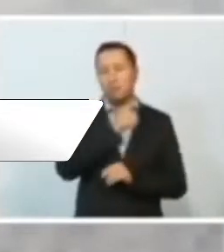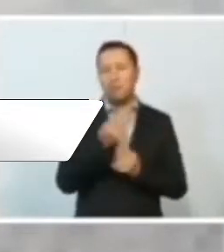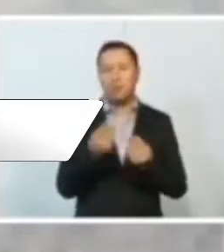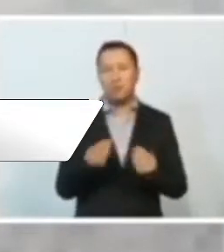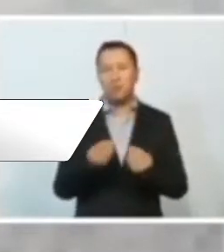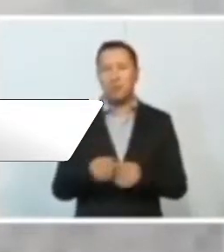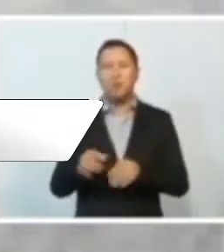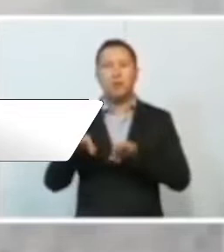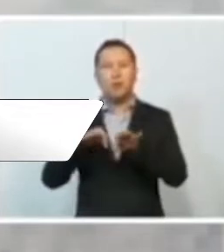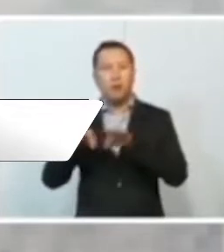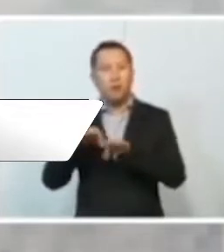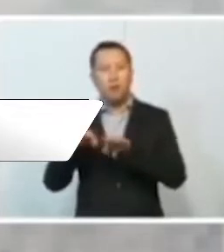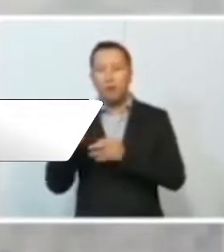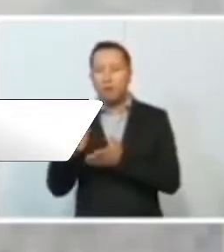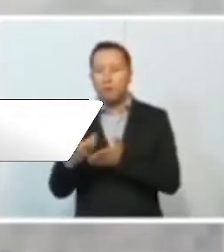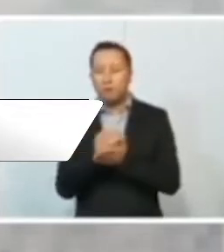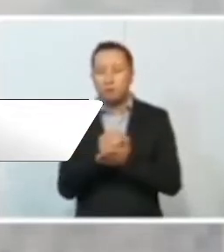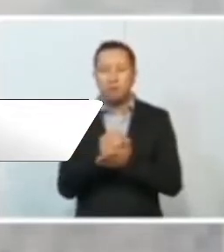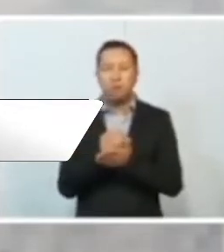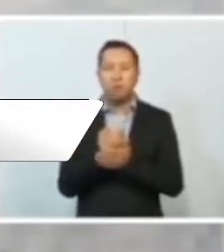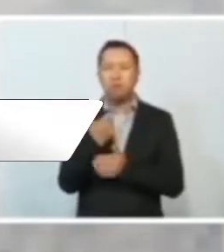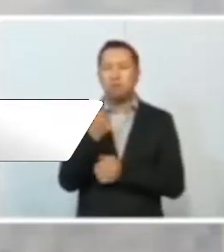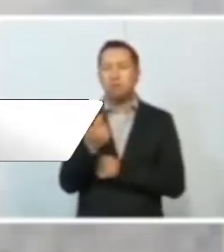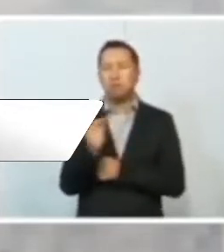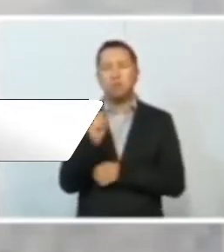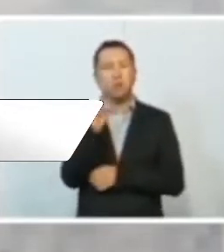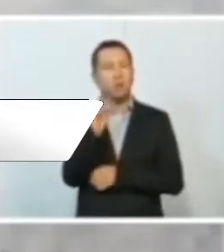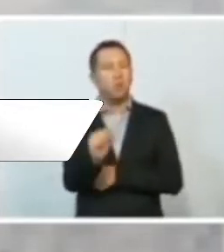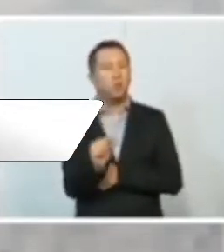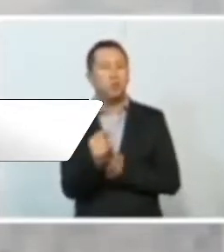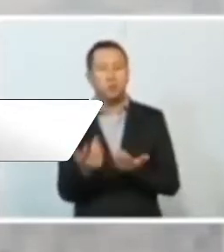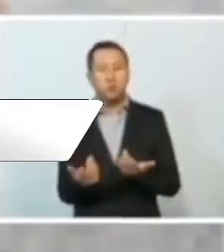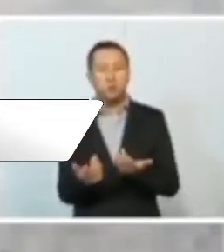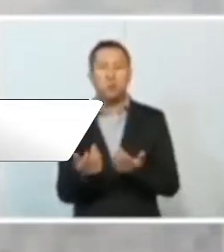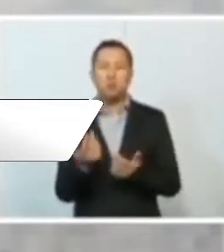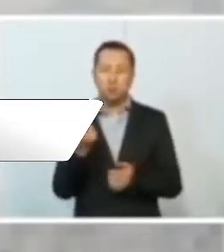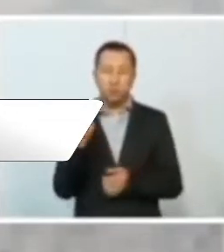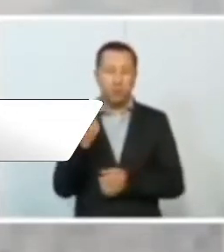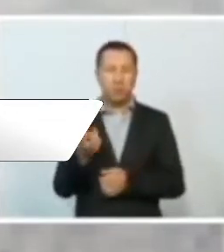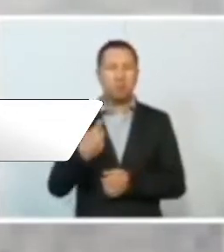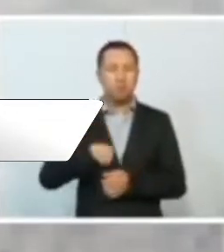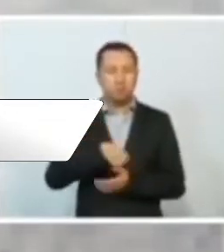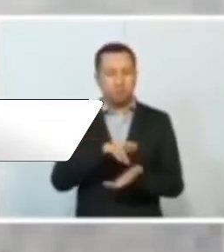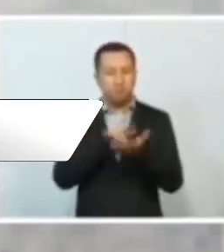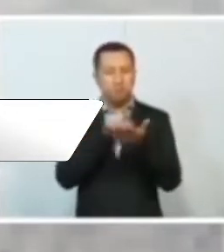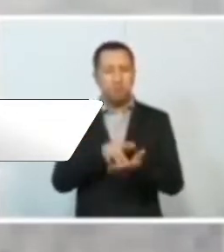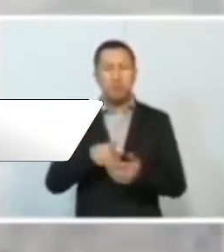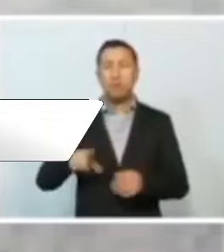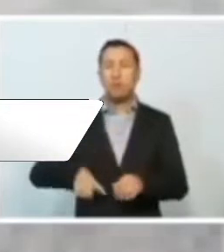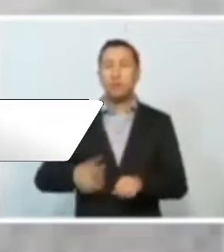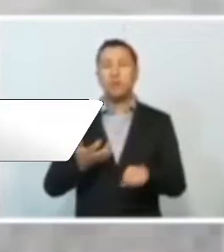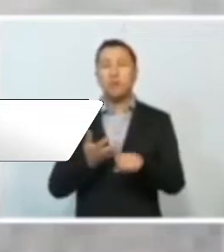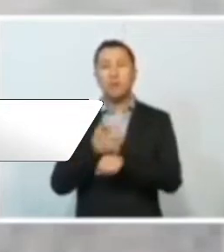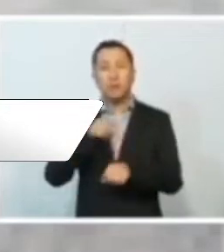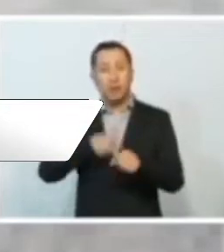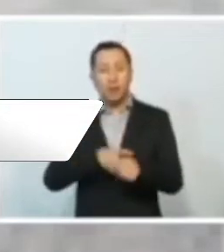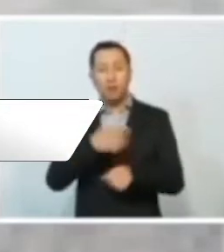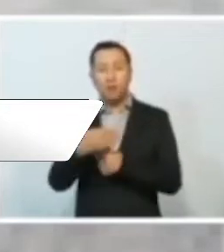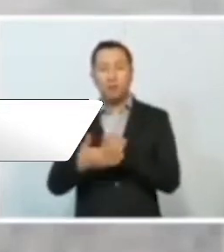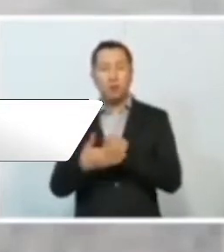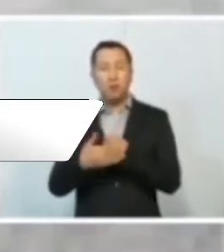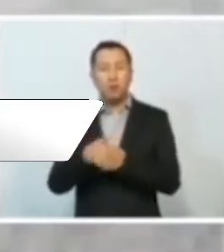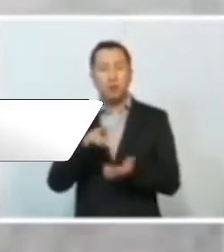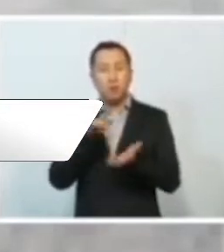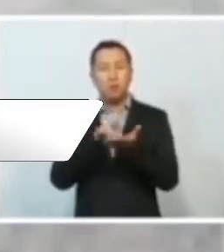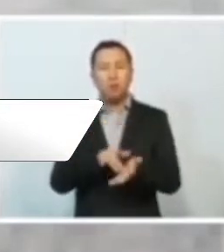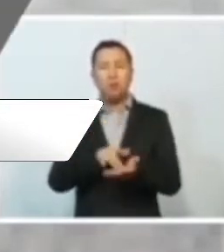del COVID-19 acentuó los problemas de salud mental en Quintana Roo, por lo que como legisladora lucharé por consolidar un hospital psiquiátrico